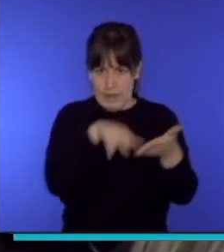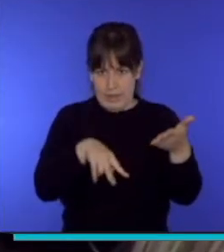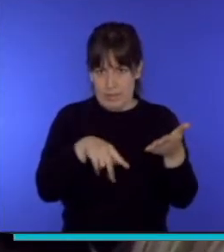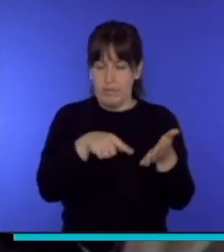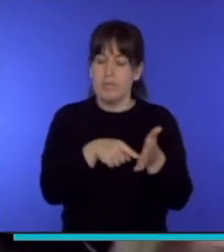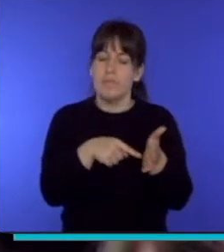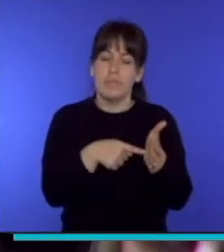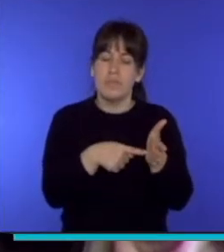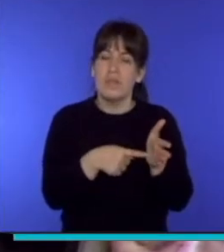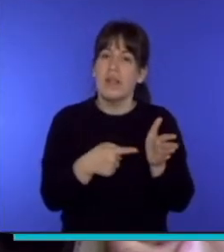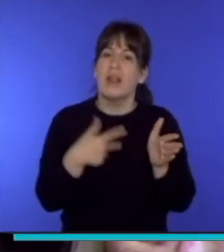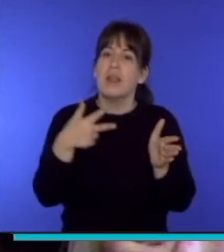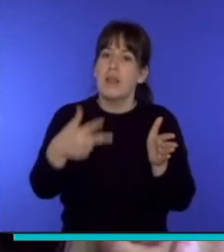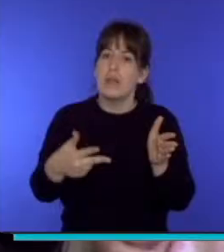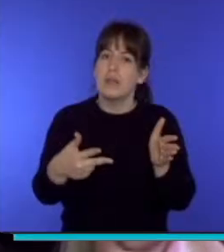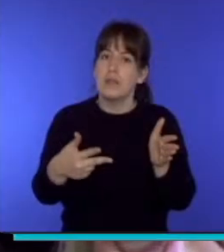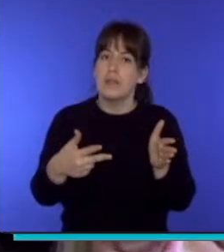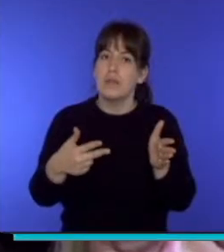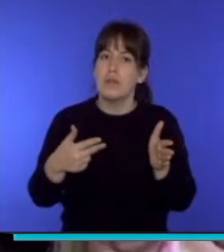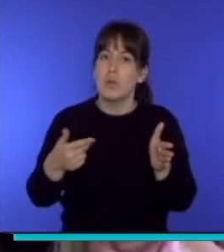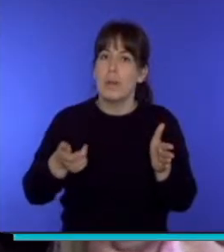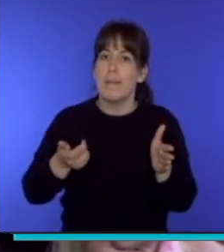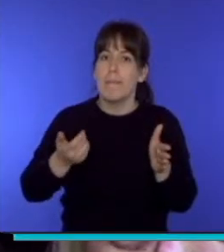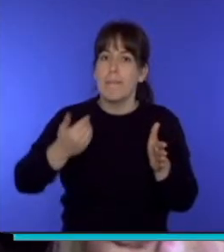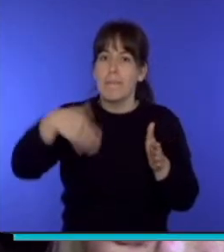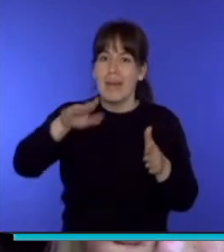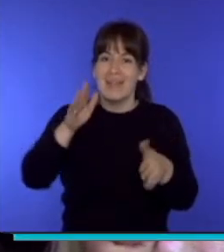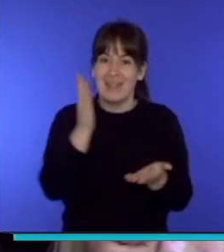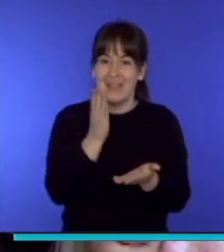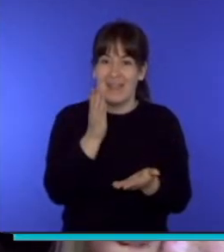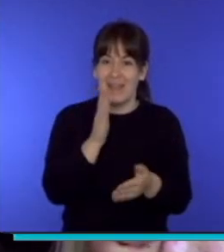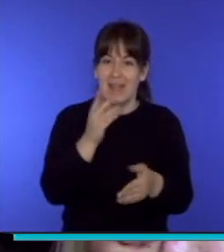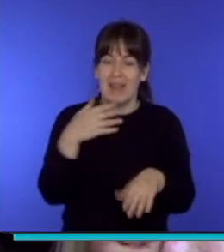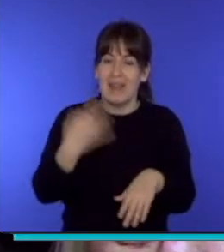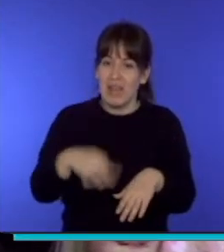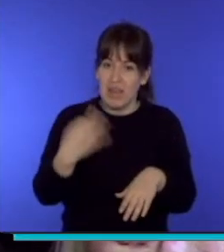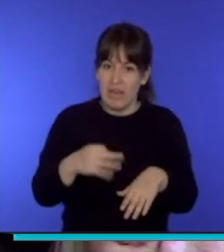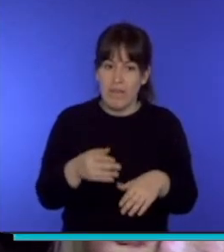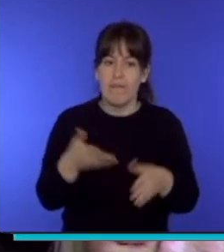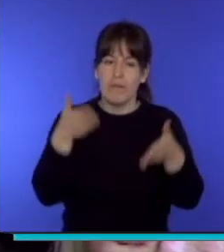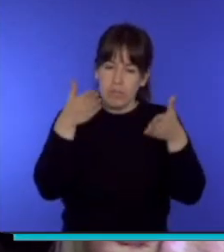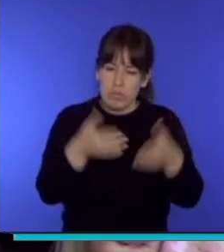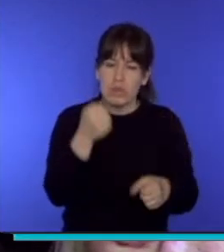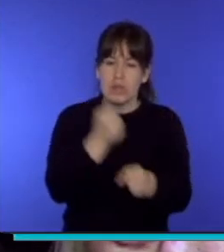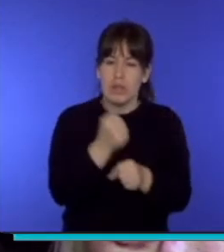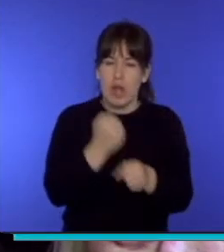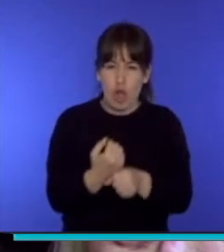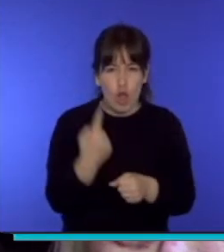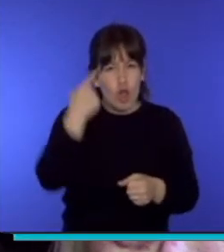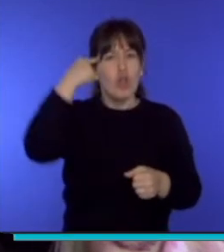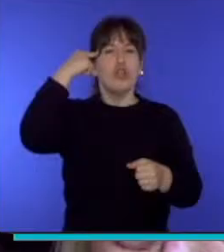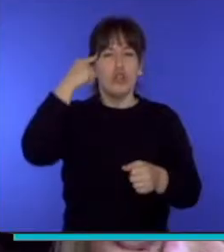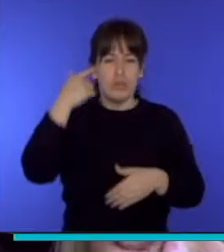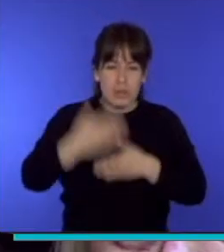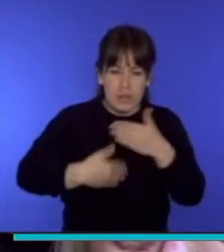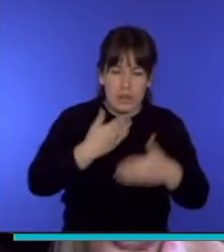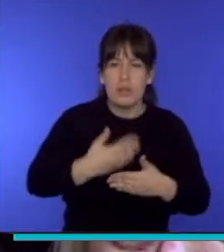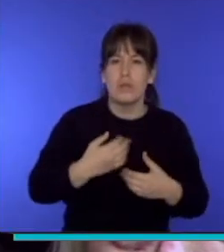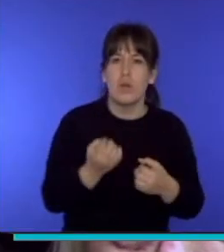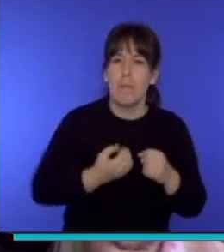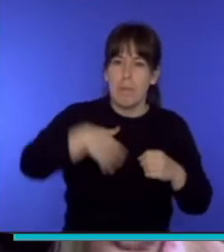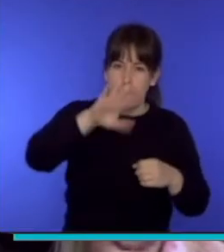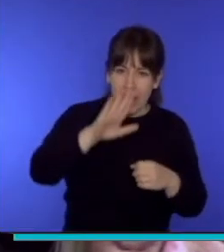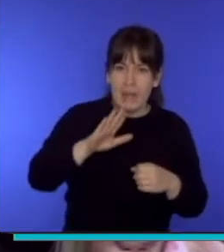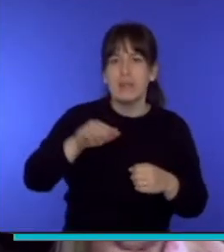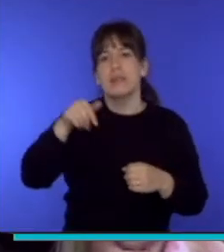que dice: cuanto mayor sea el deber de obrar con prudencia y pleno conocimiento de las cosas, mayor